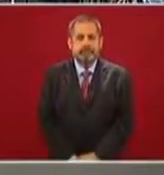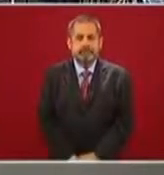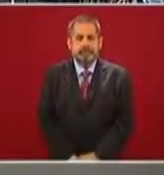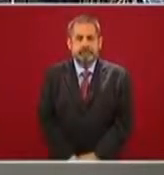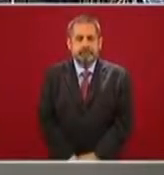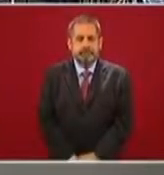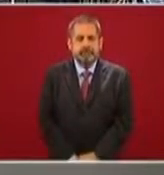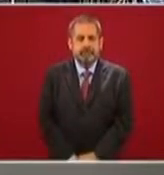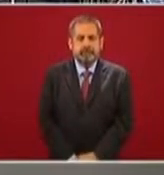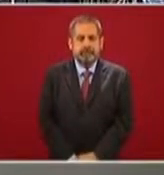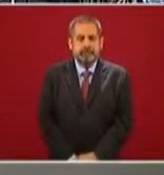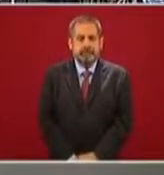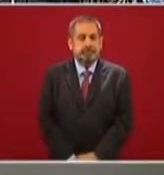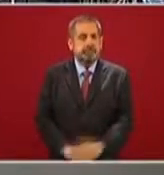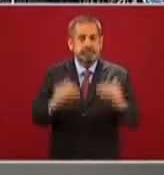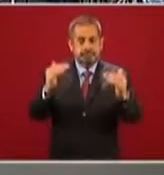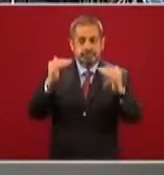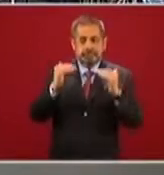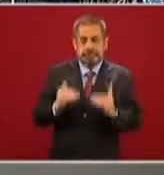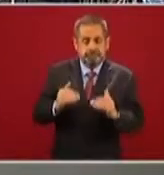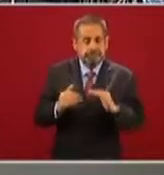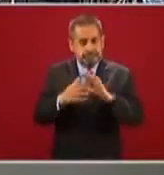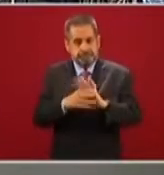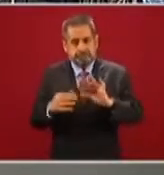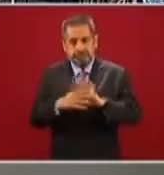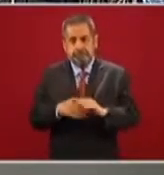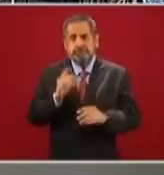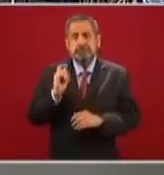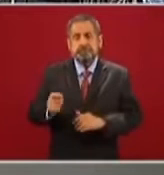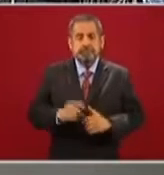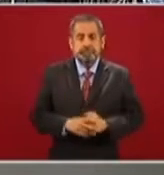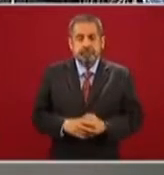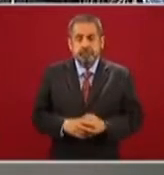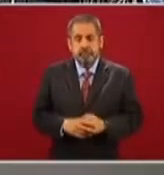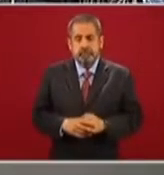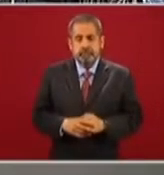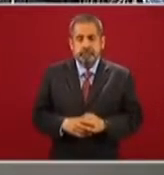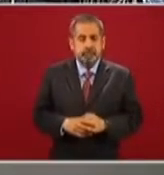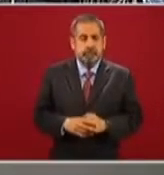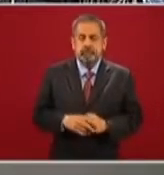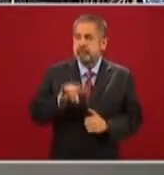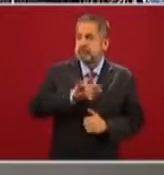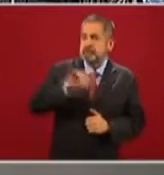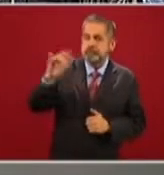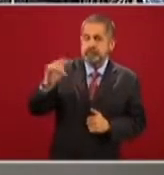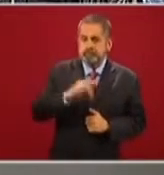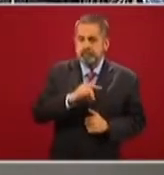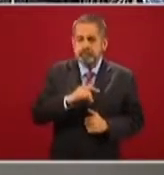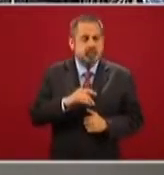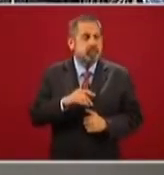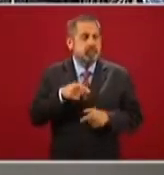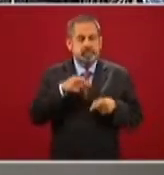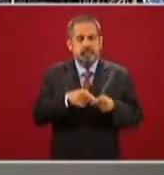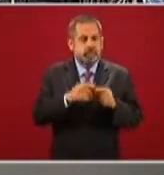Ahora vamos a tratar lo de la conectividad del aeropuerto, cómo vamos